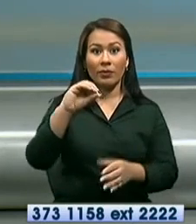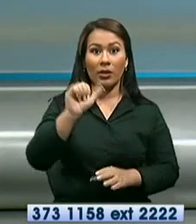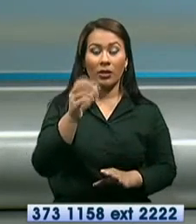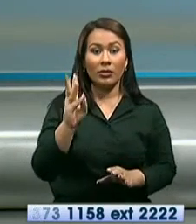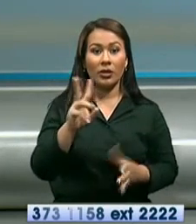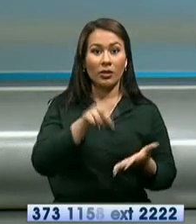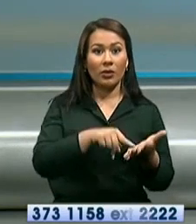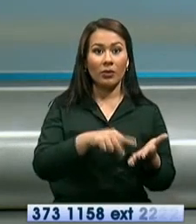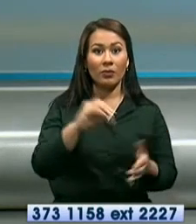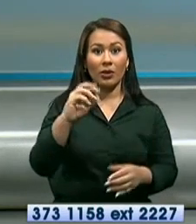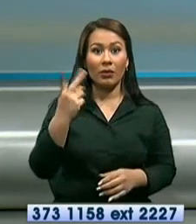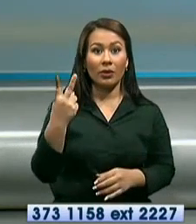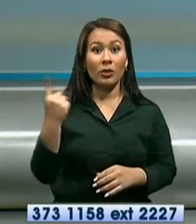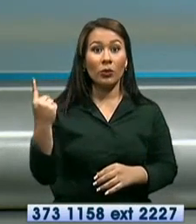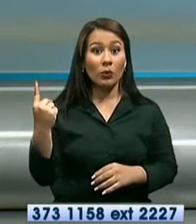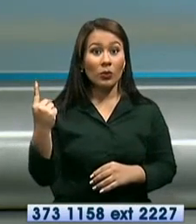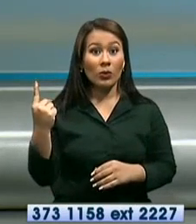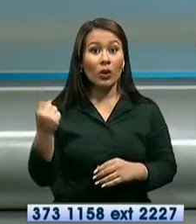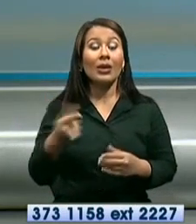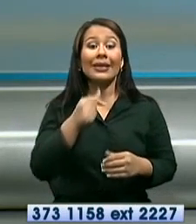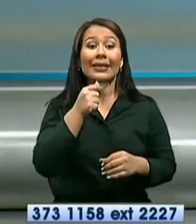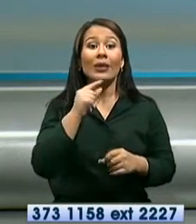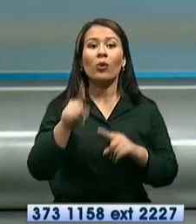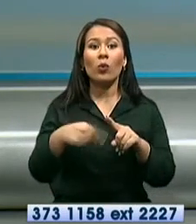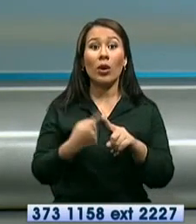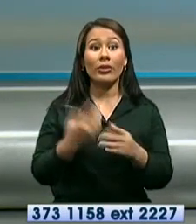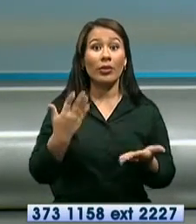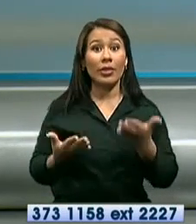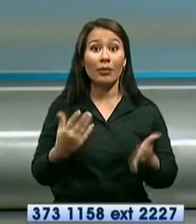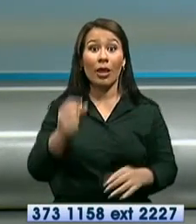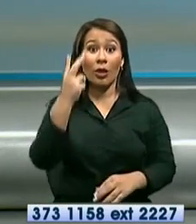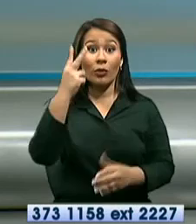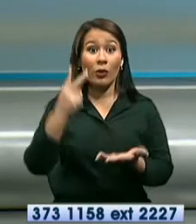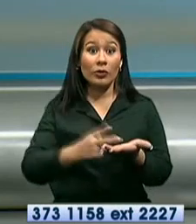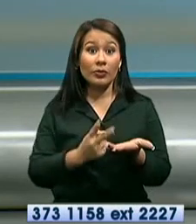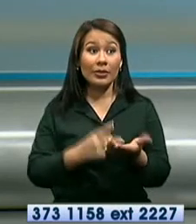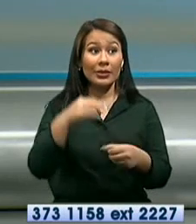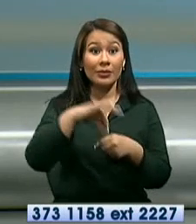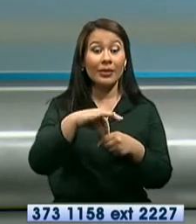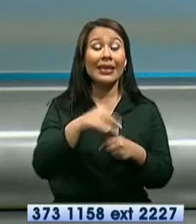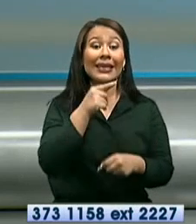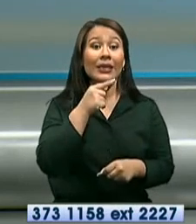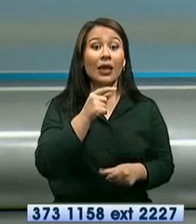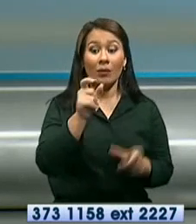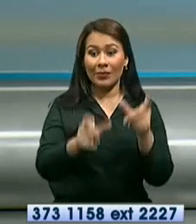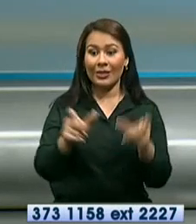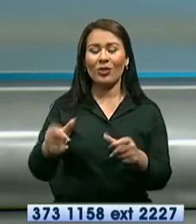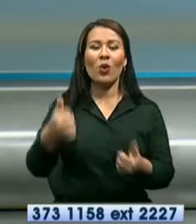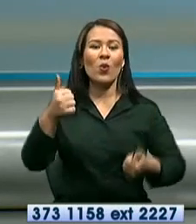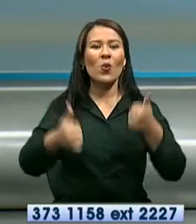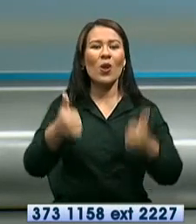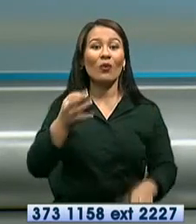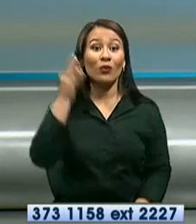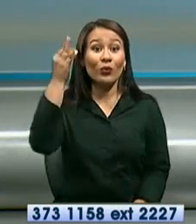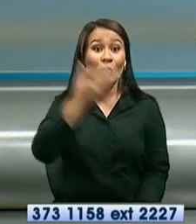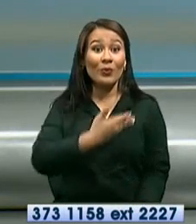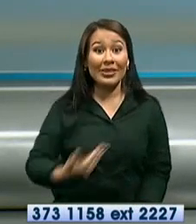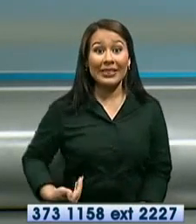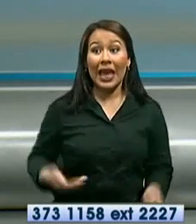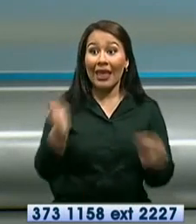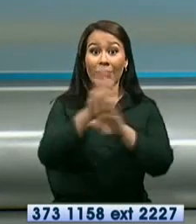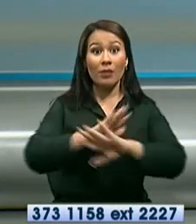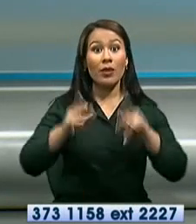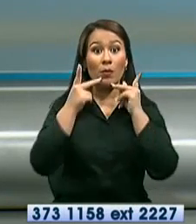2016-2021. Según las encuestas, habría segunda vuelta electoral. Los candidatos culminaron sus respectivas campañas y ya rige